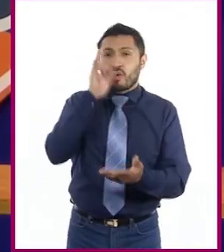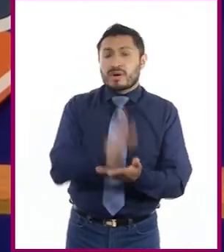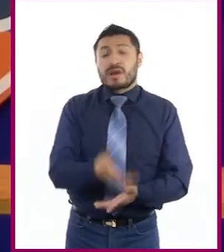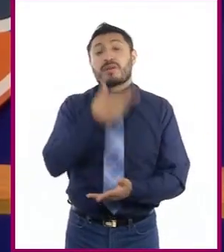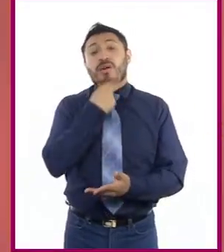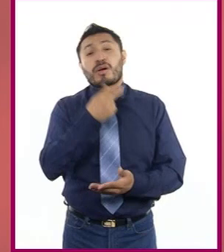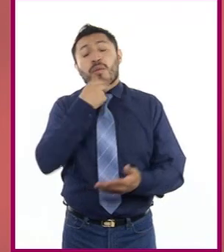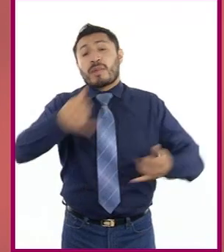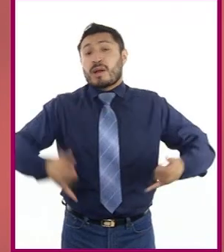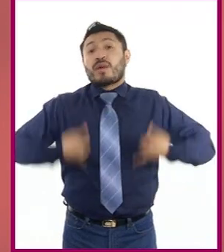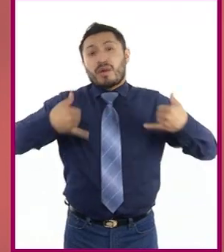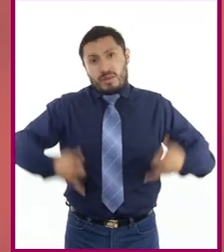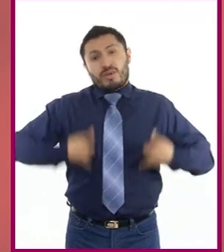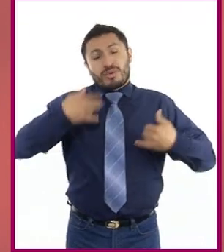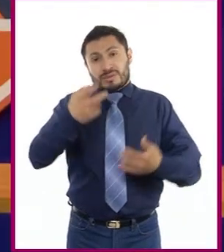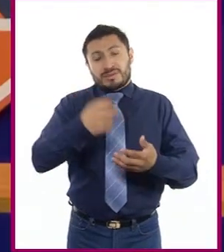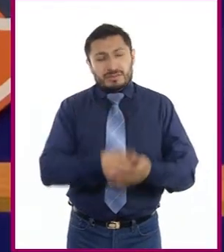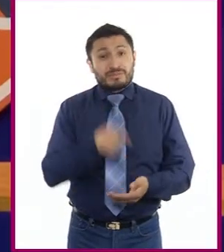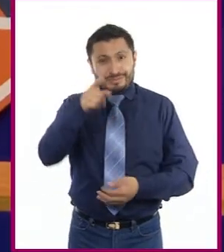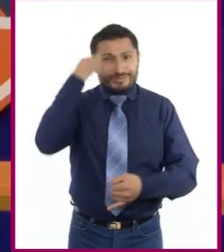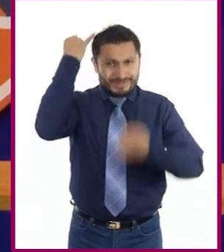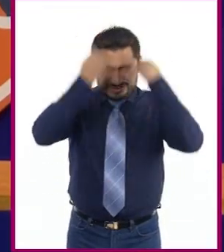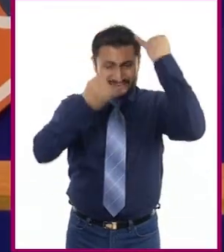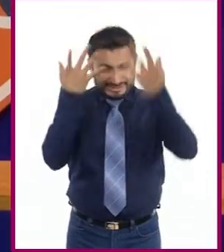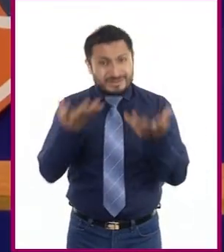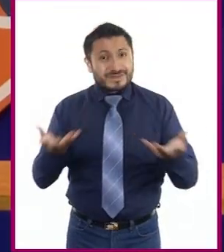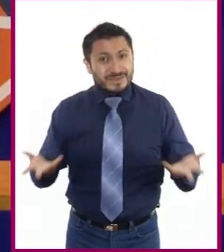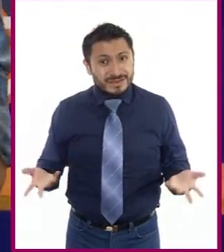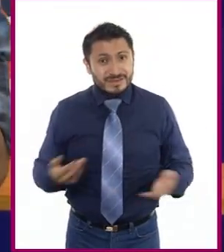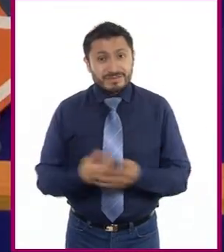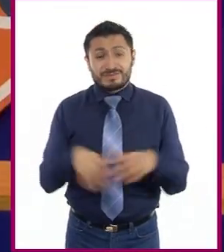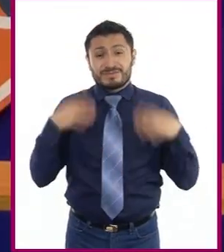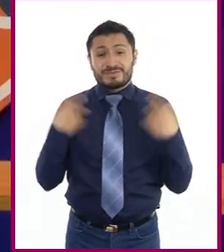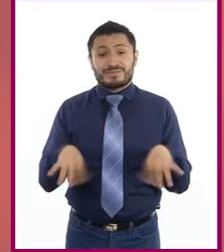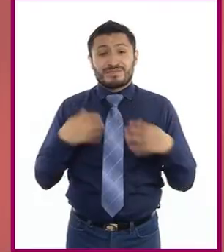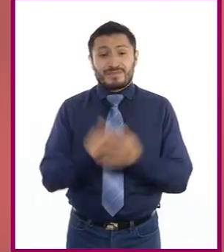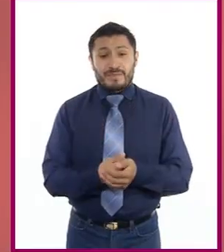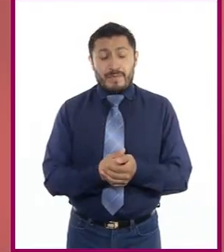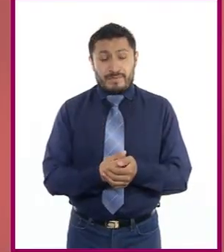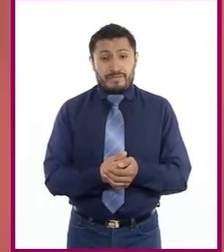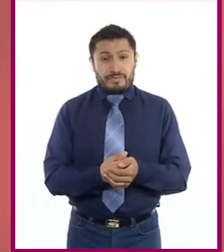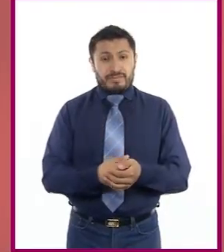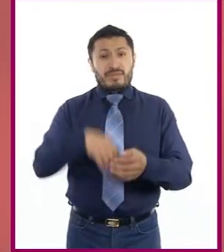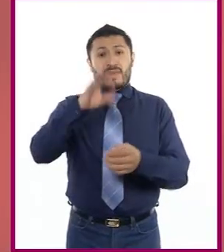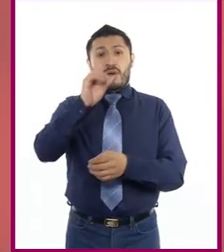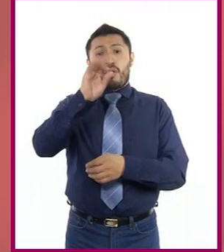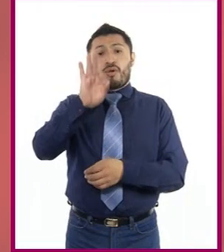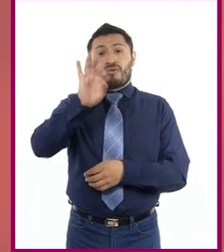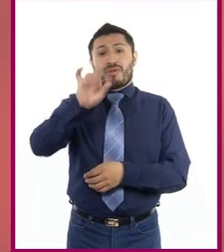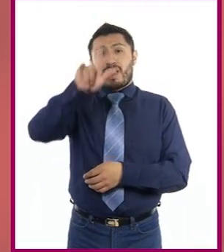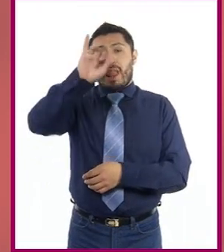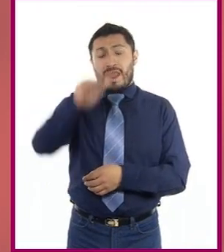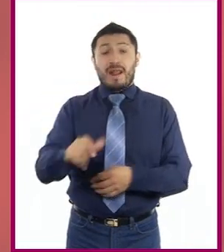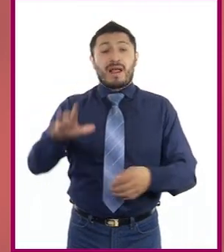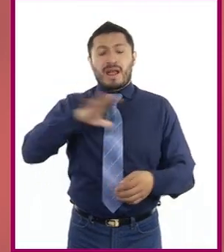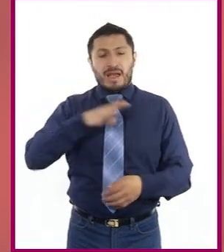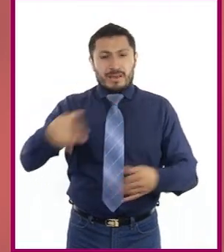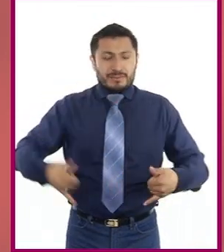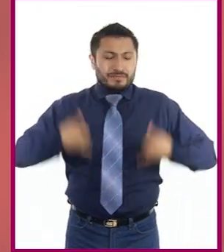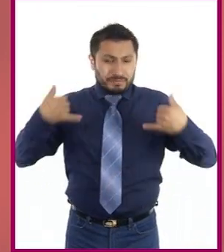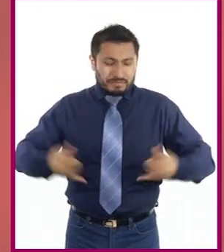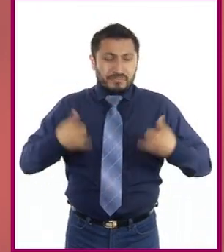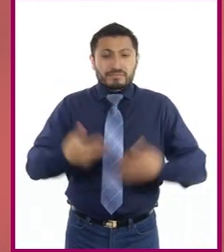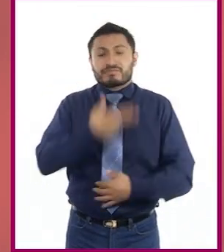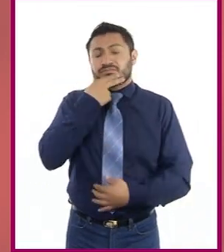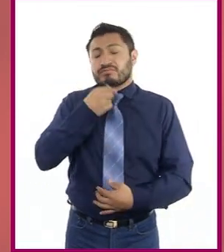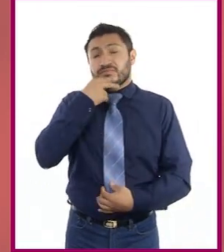hombres jóvenes. ¿Se imagina, maestra? El personaje de Ofelia fue interpretado por algún actor